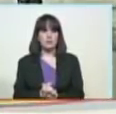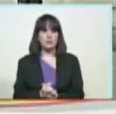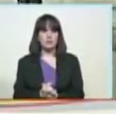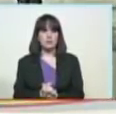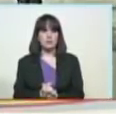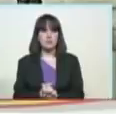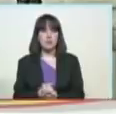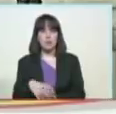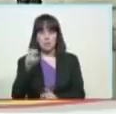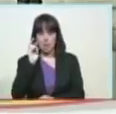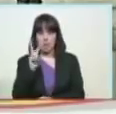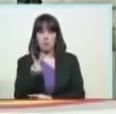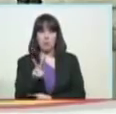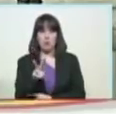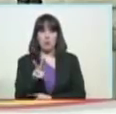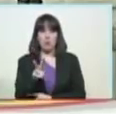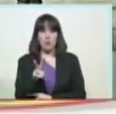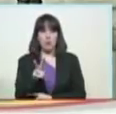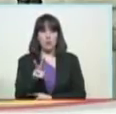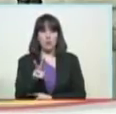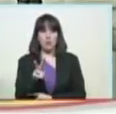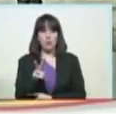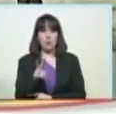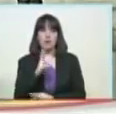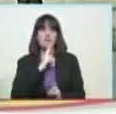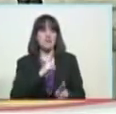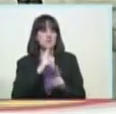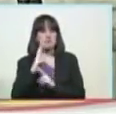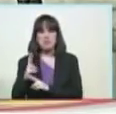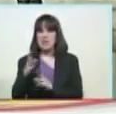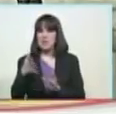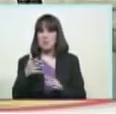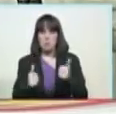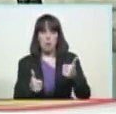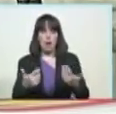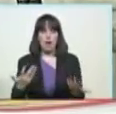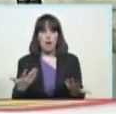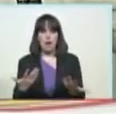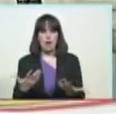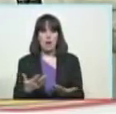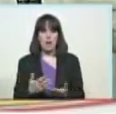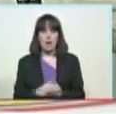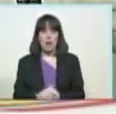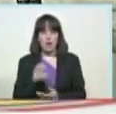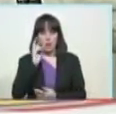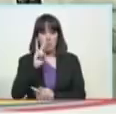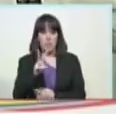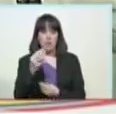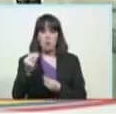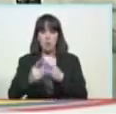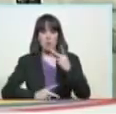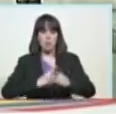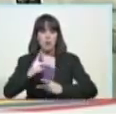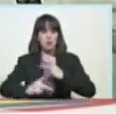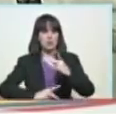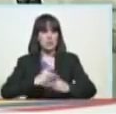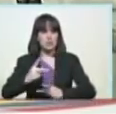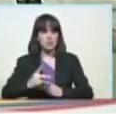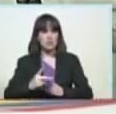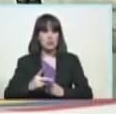si no veamos el resultado veamos los procesos y los